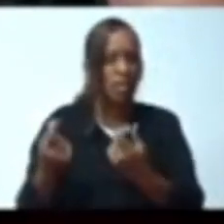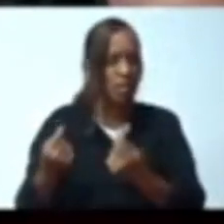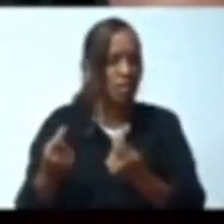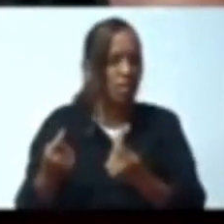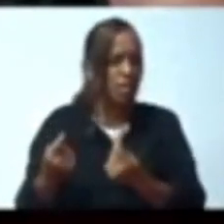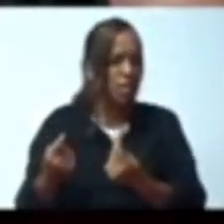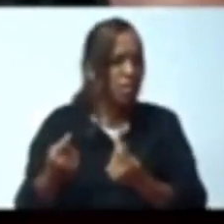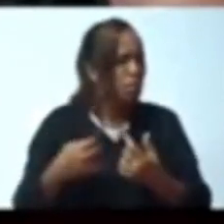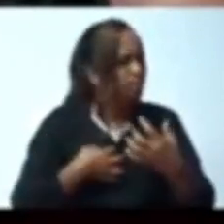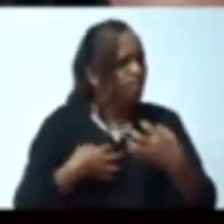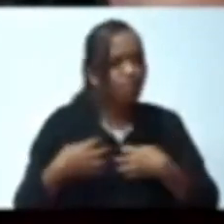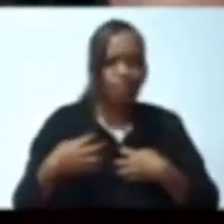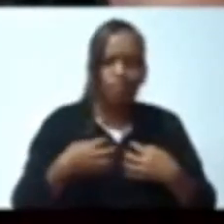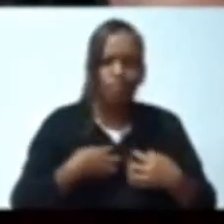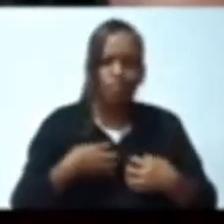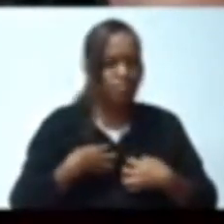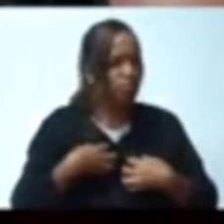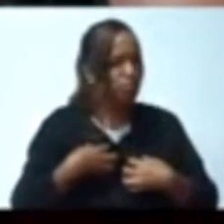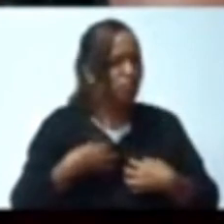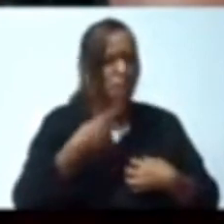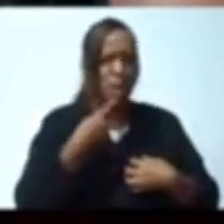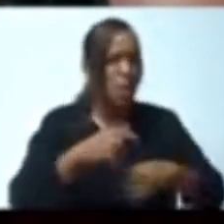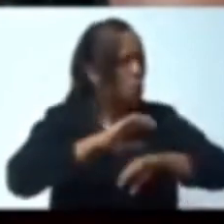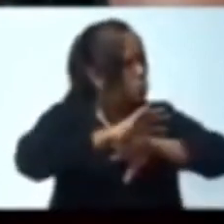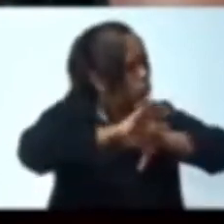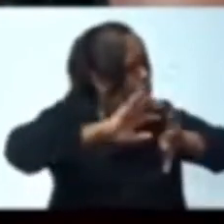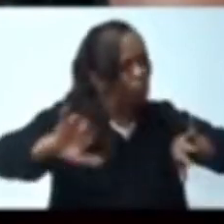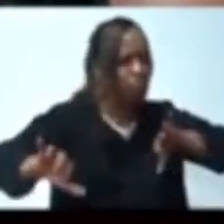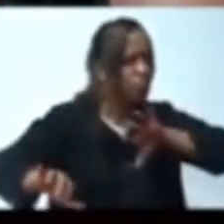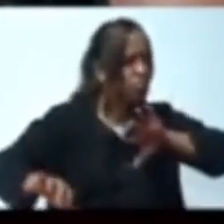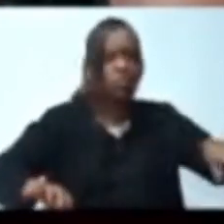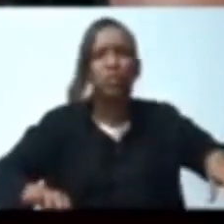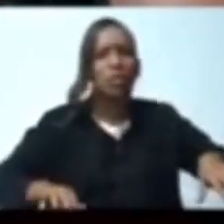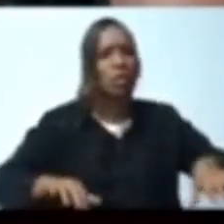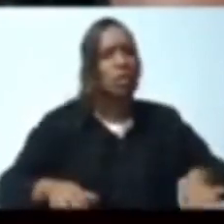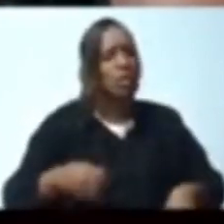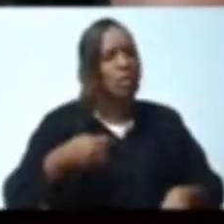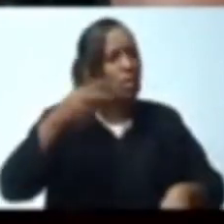historia, de que se le permitiera